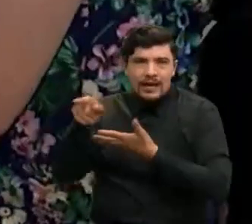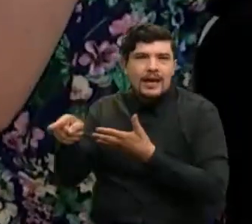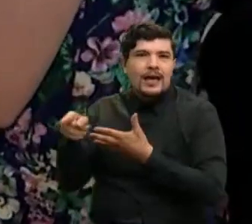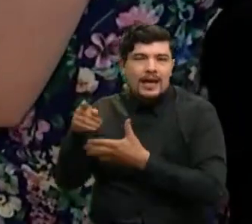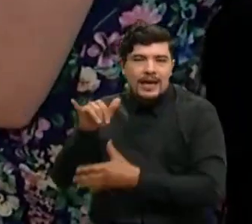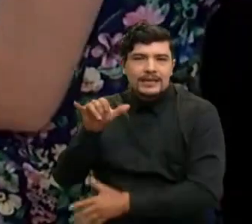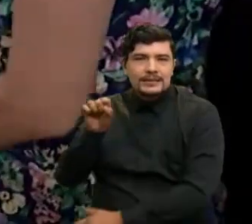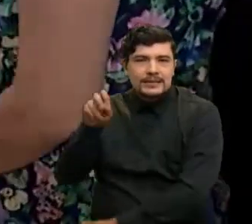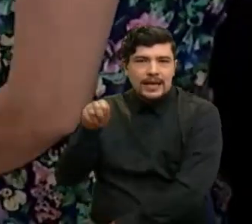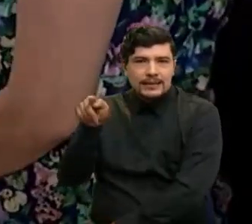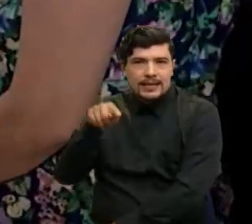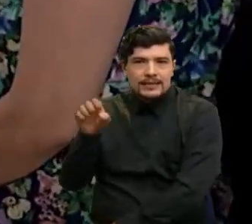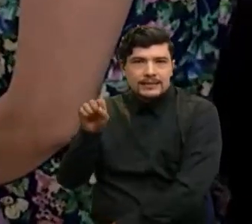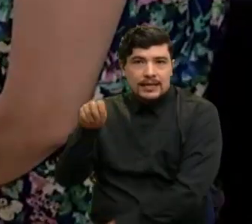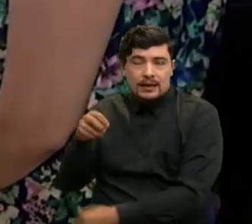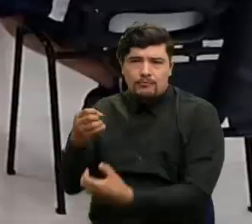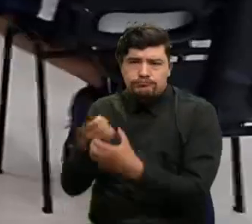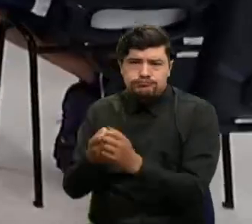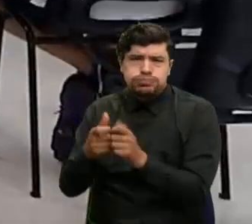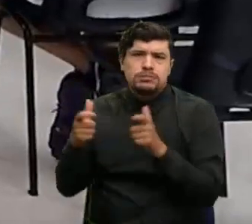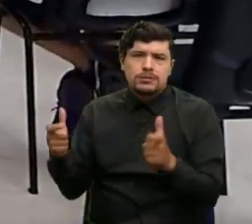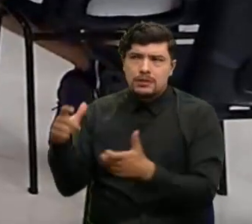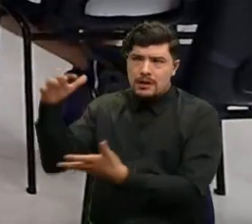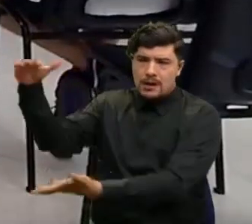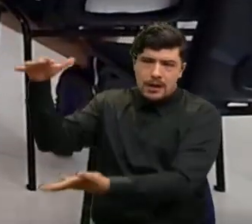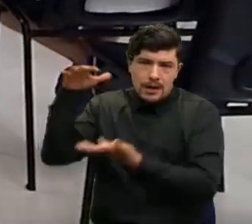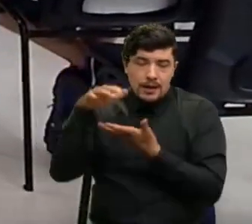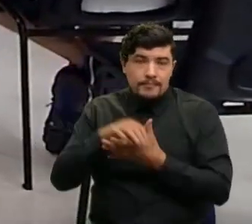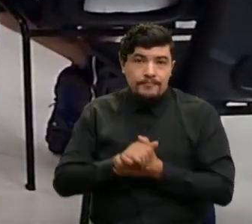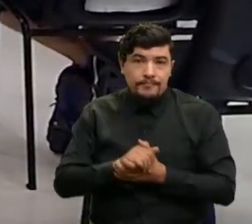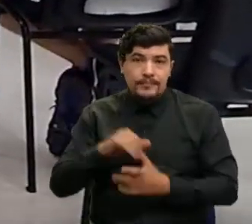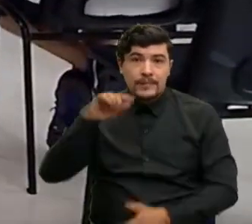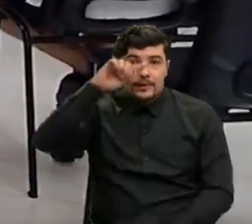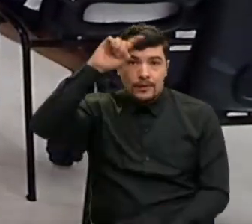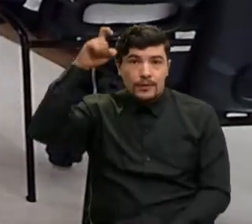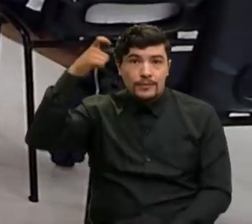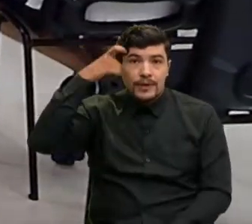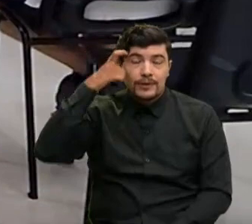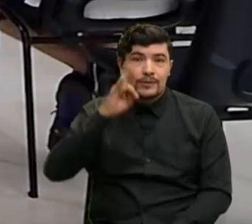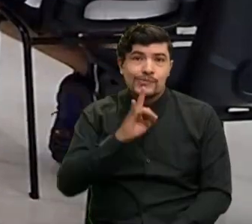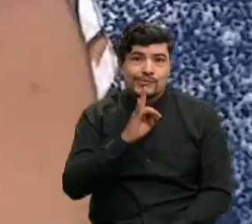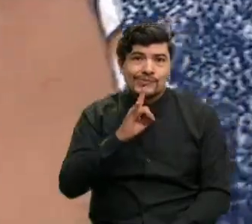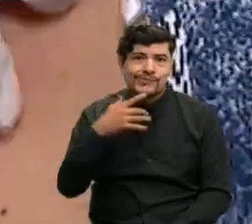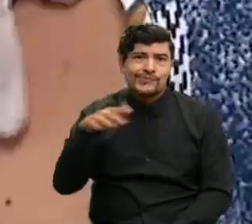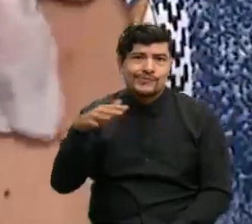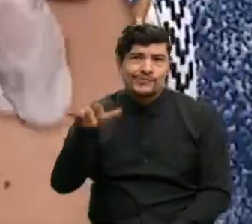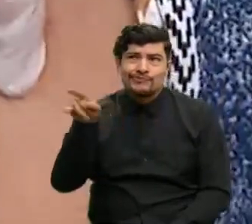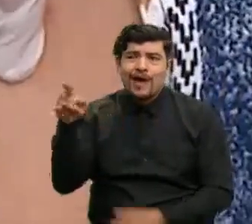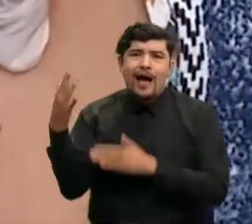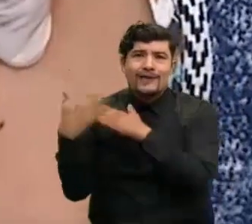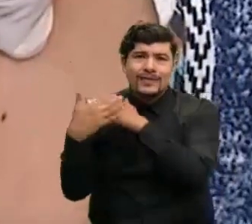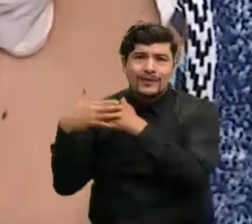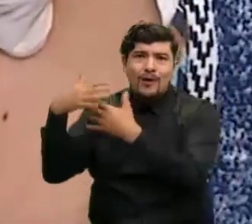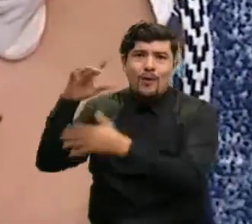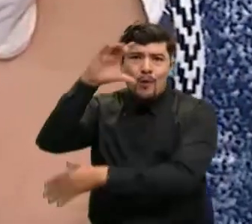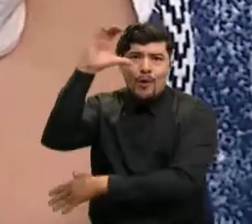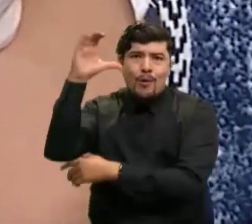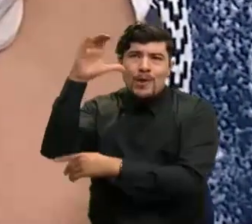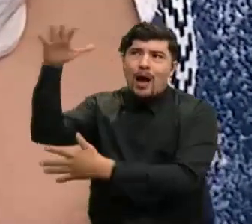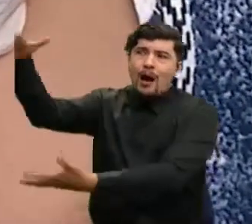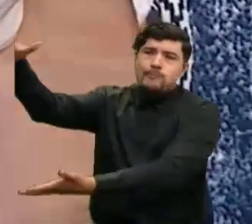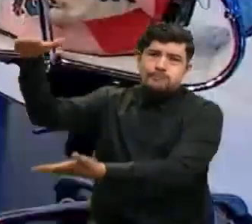buen número de vacunas de Janssen. Y el gobierno de Estados Unidos anunció una donación de 3 millones de vacunas. No sabemos qué marca,